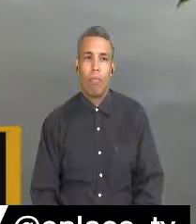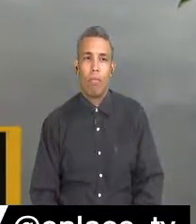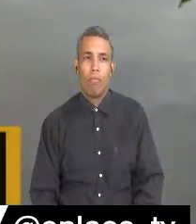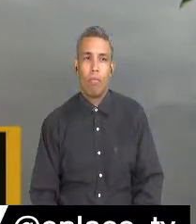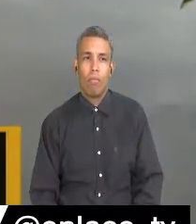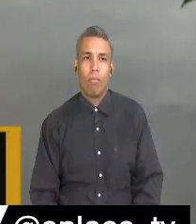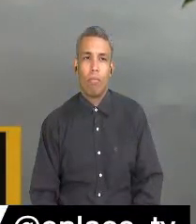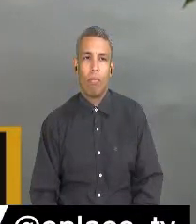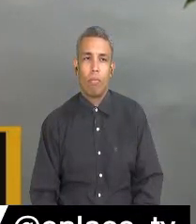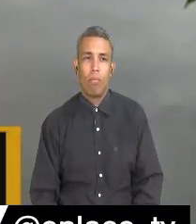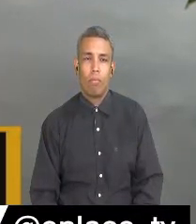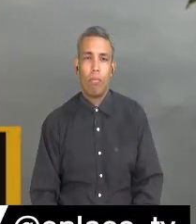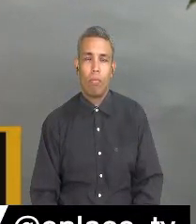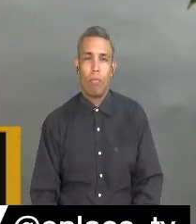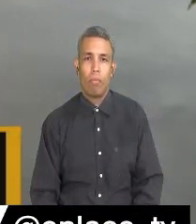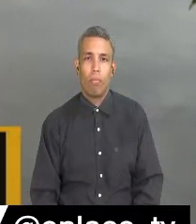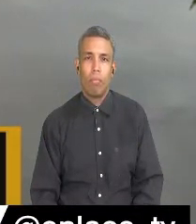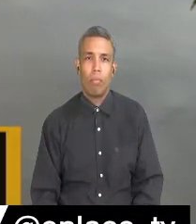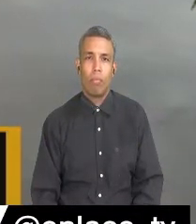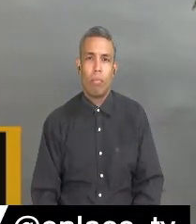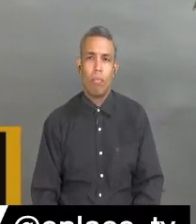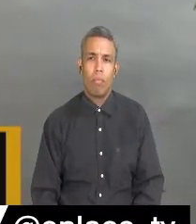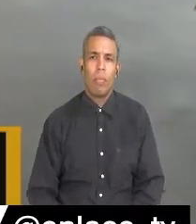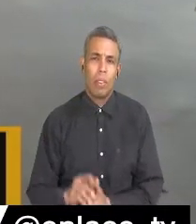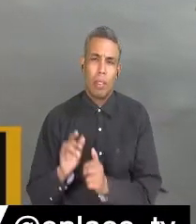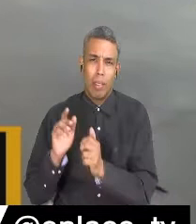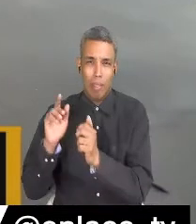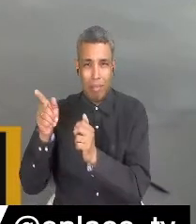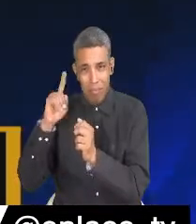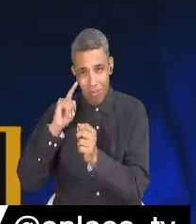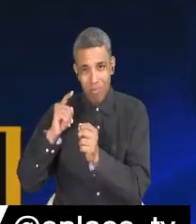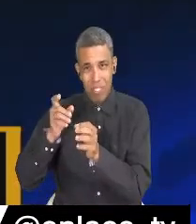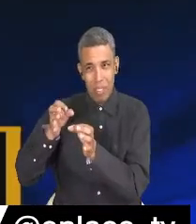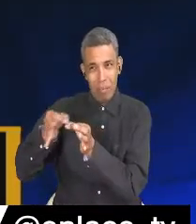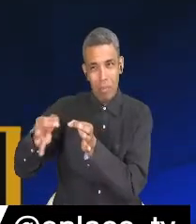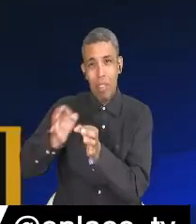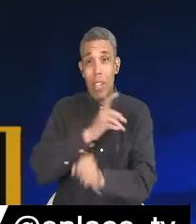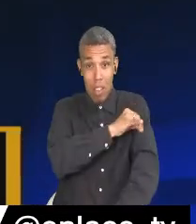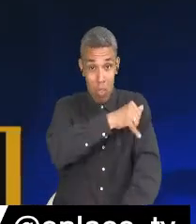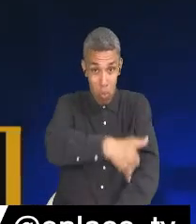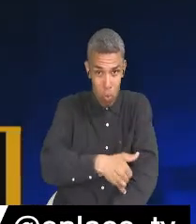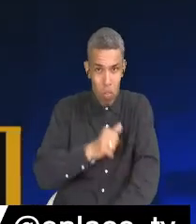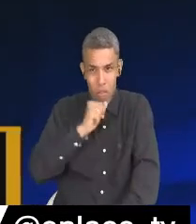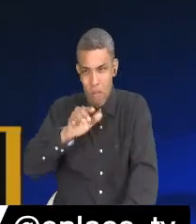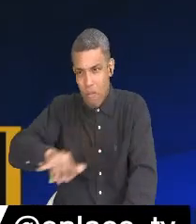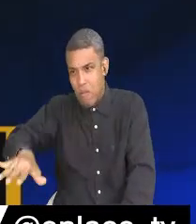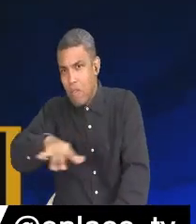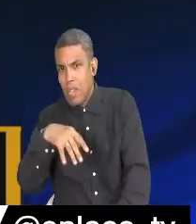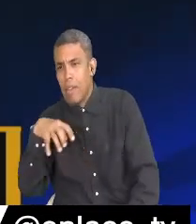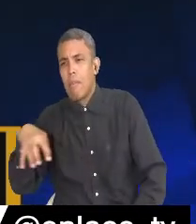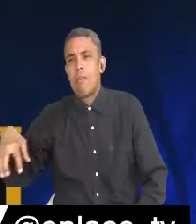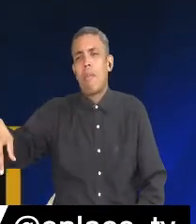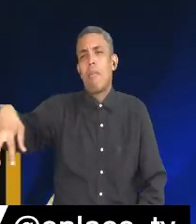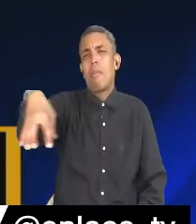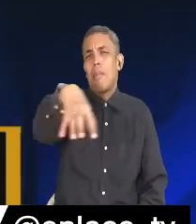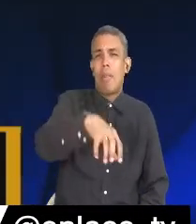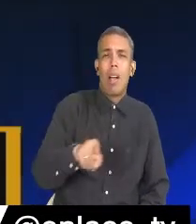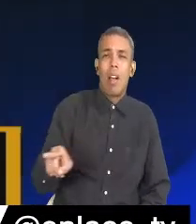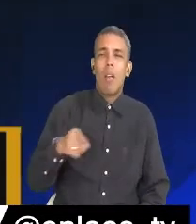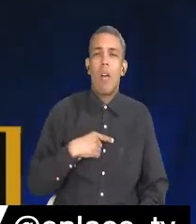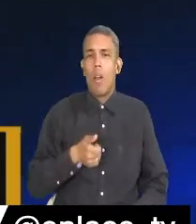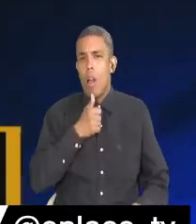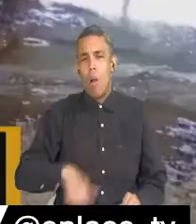Una delegación de habitantes de las veredas Rompederos y Caño Huila en Yondó llegaron a Barranca Bermeja. El largo viaje lo hicieron para buscar ayuda de